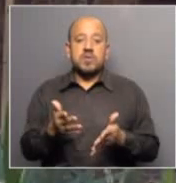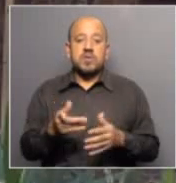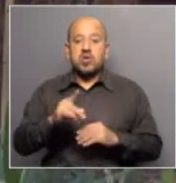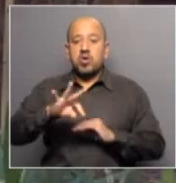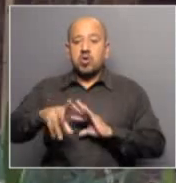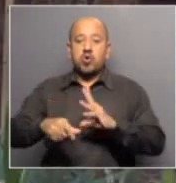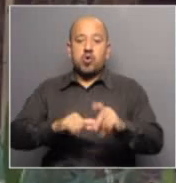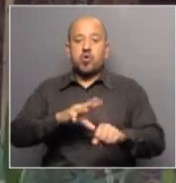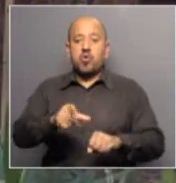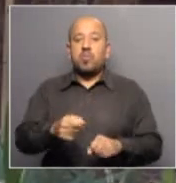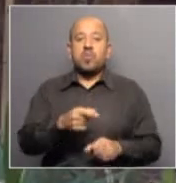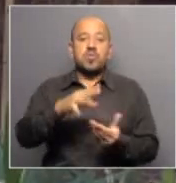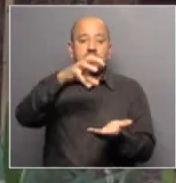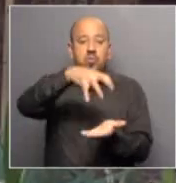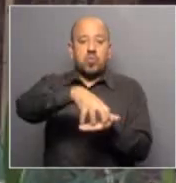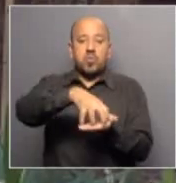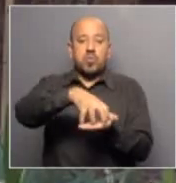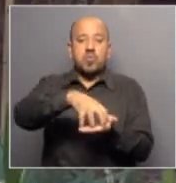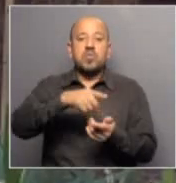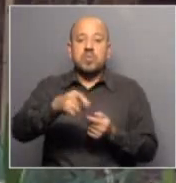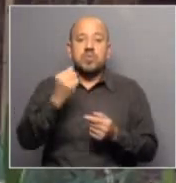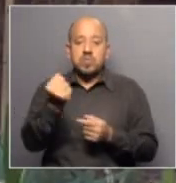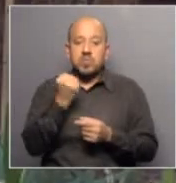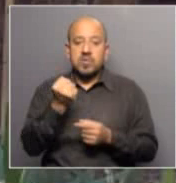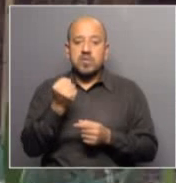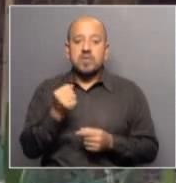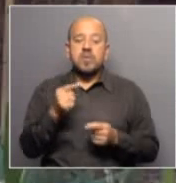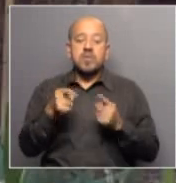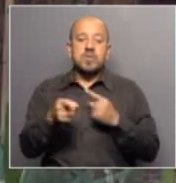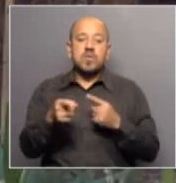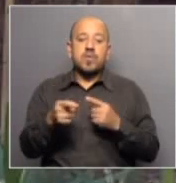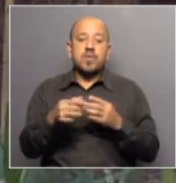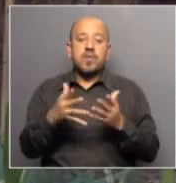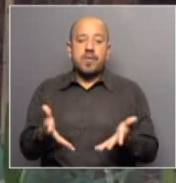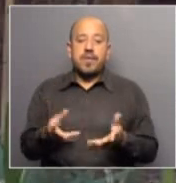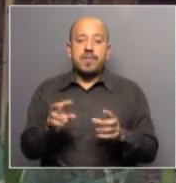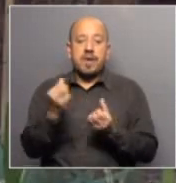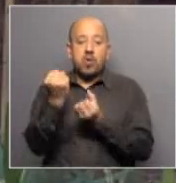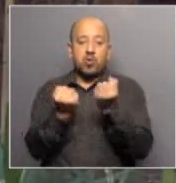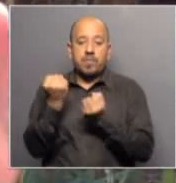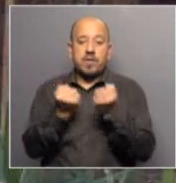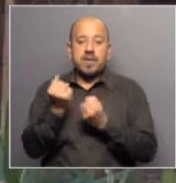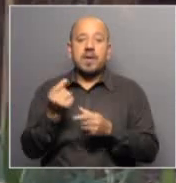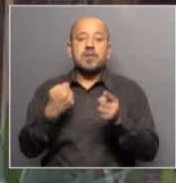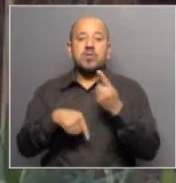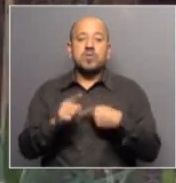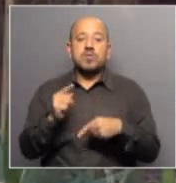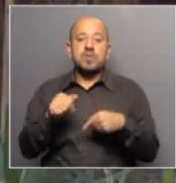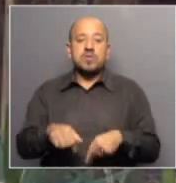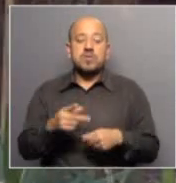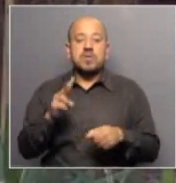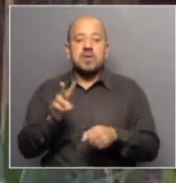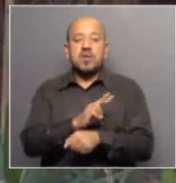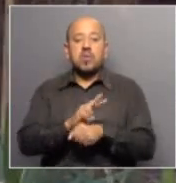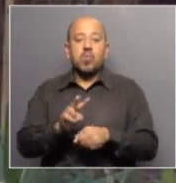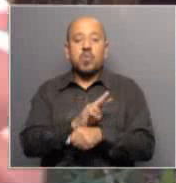tipo de lugares son muy, muy importantes, digamos, desde el punto de vista económico. Y en la medida que la regulación no se termina